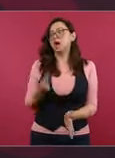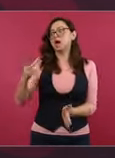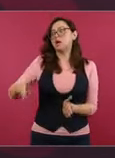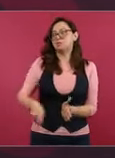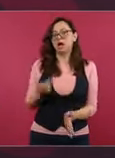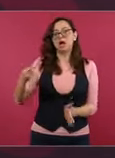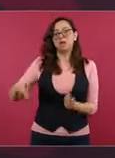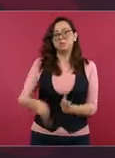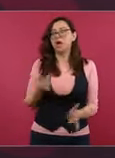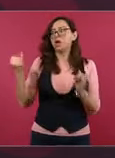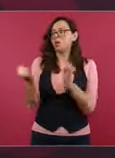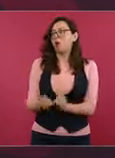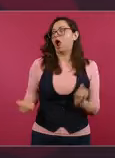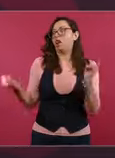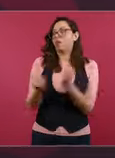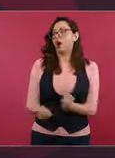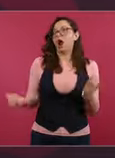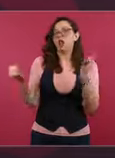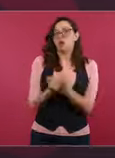disco rayado,